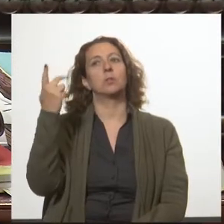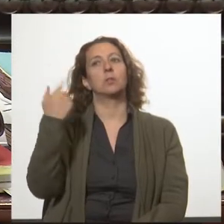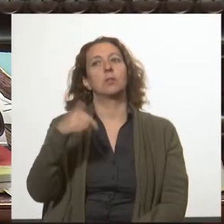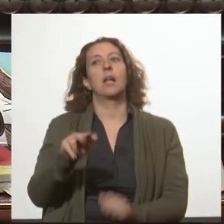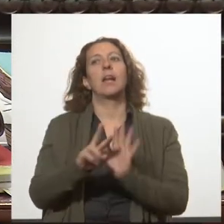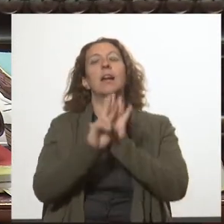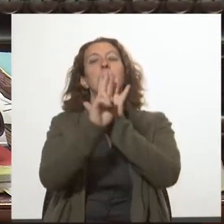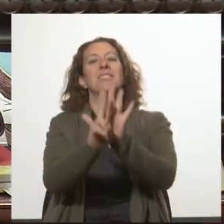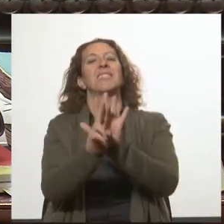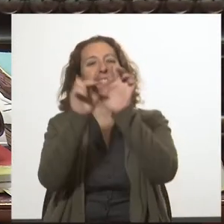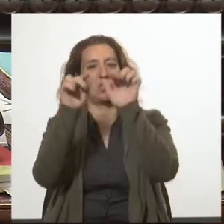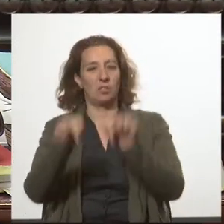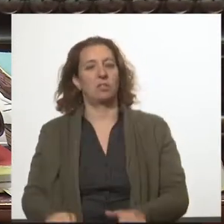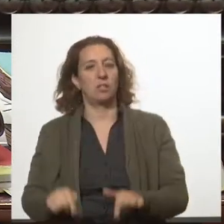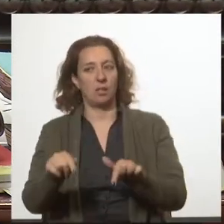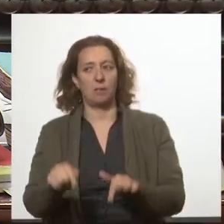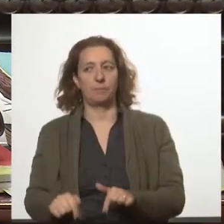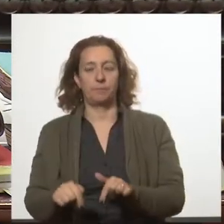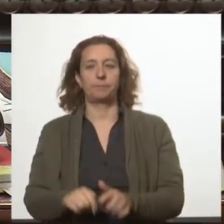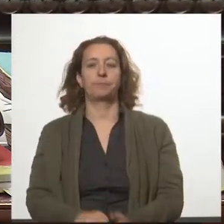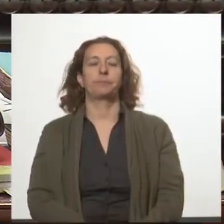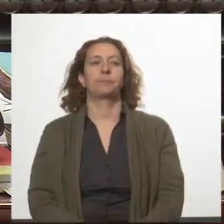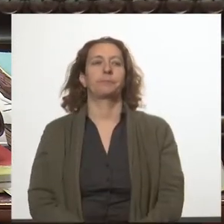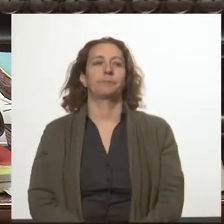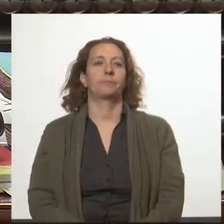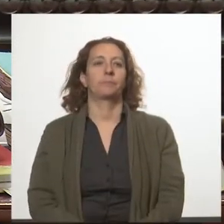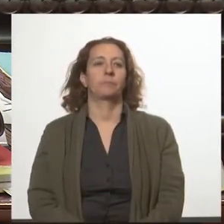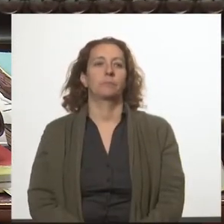representación en este recinto parlamentario